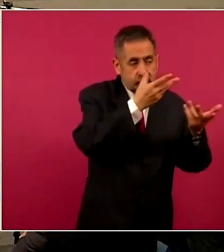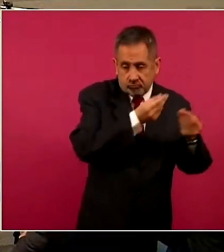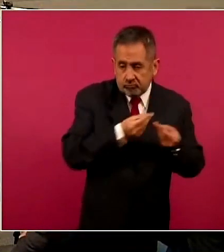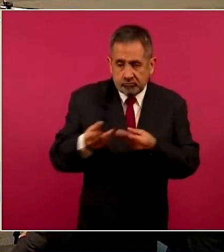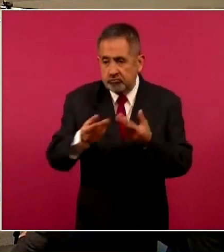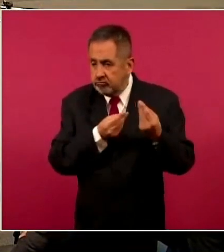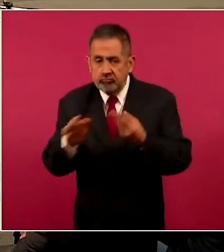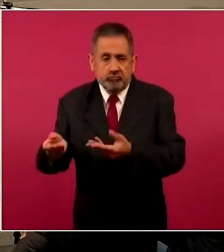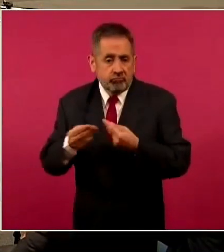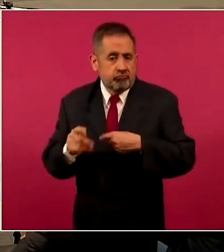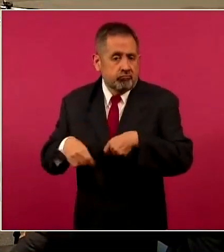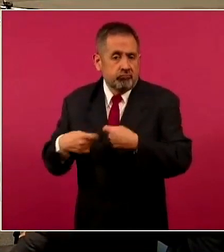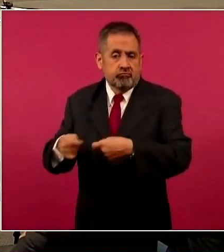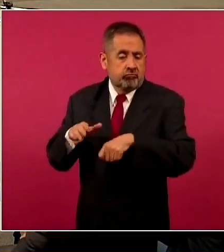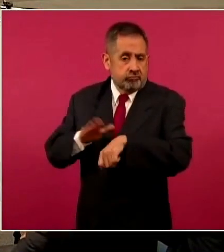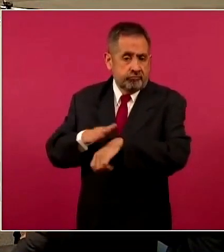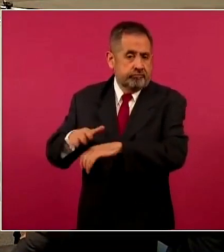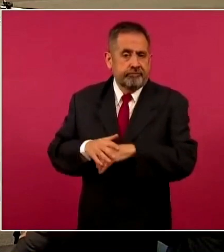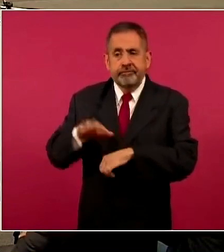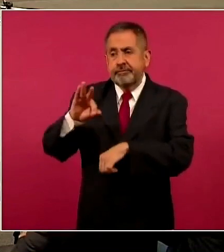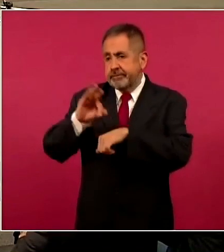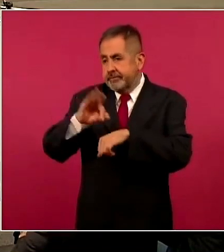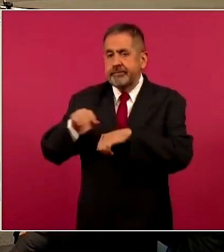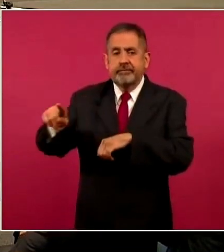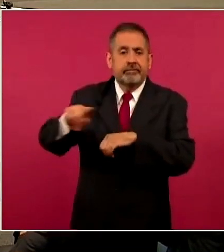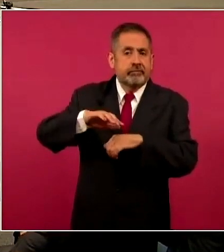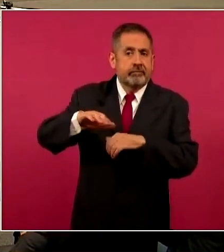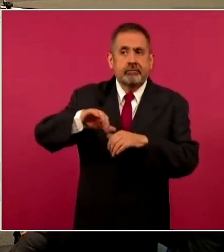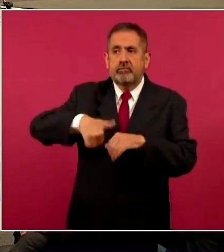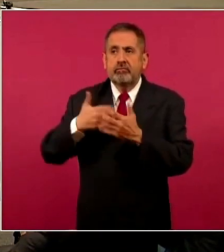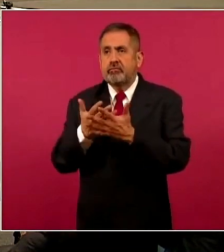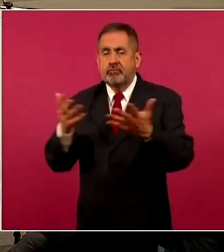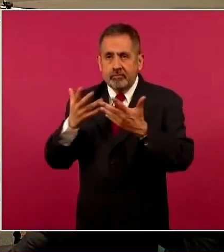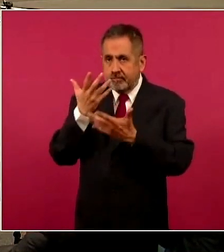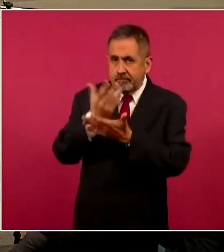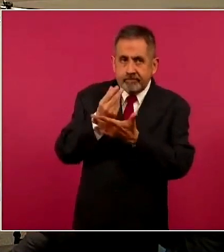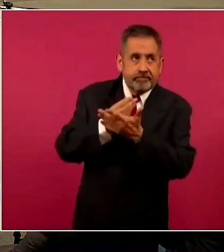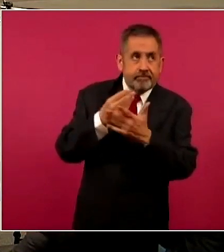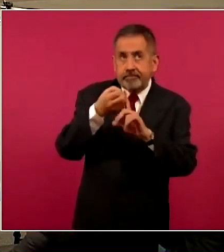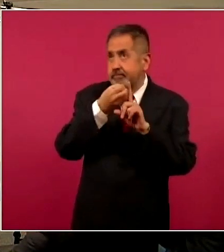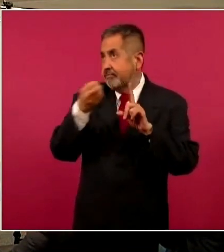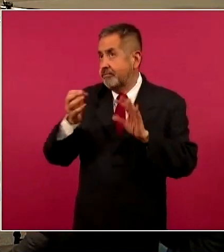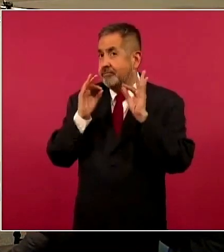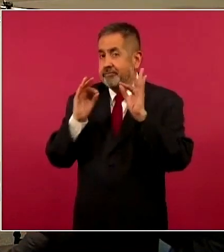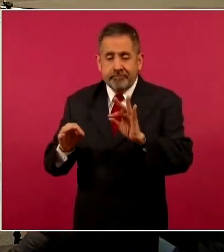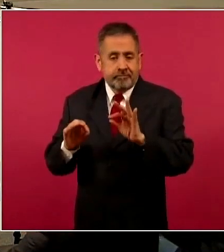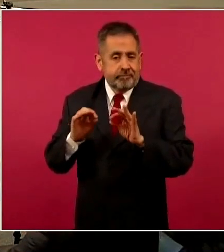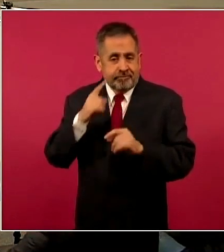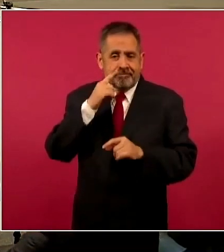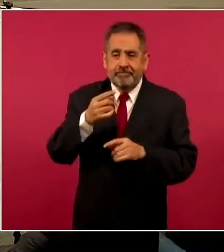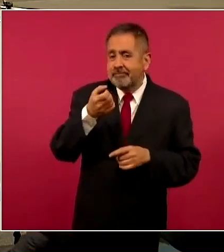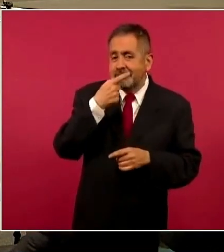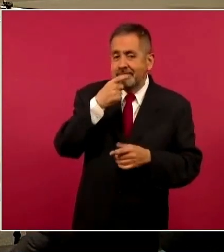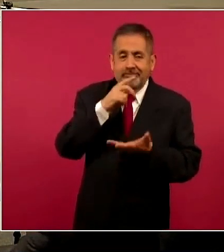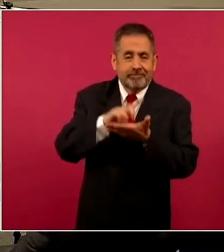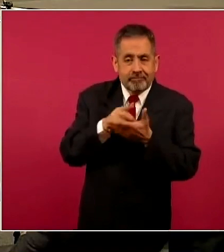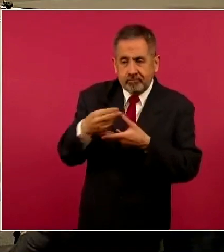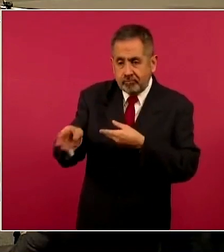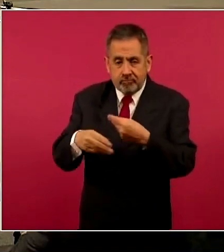A veces simplemente ampliar la farmacia y el almacén, ordenarlo y ponerle